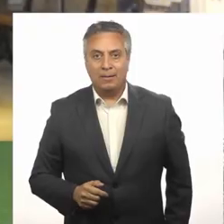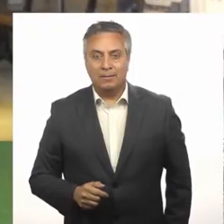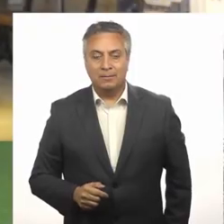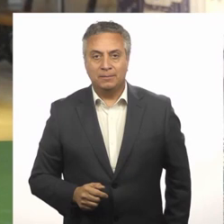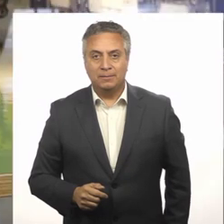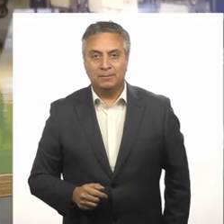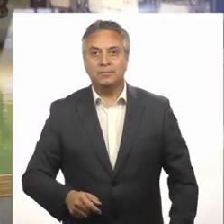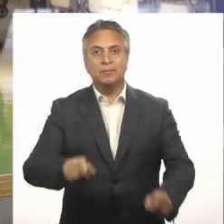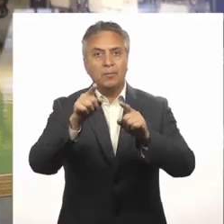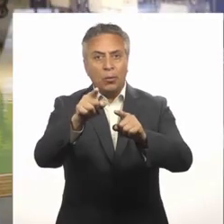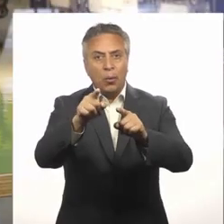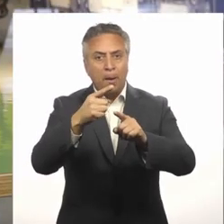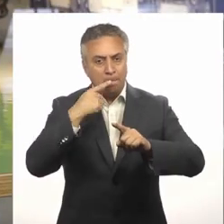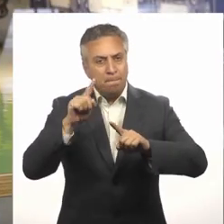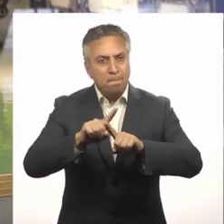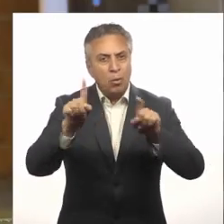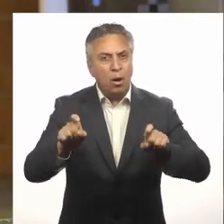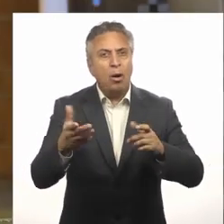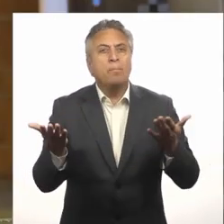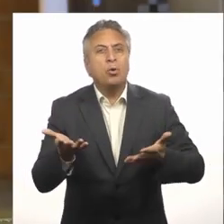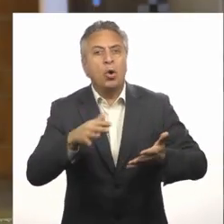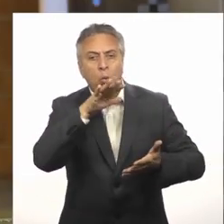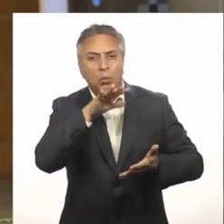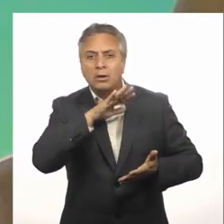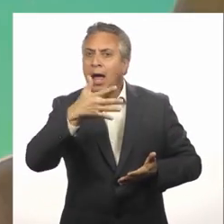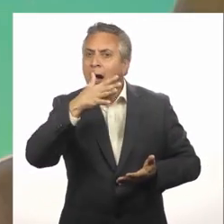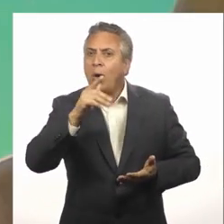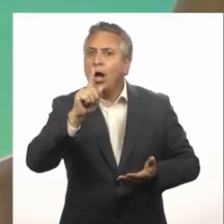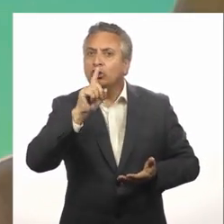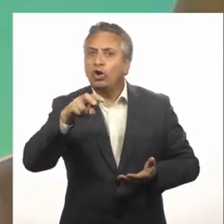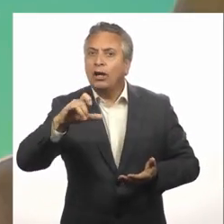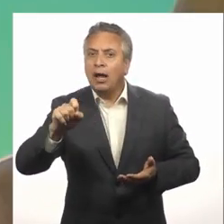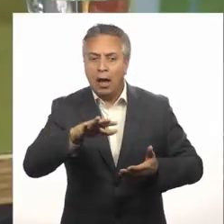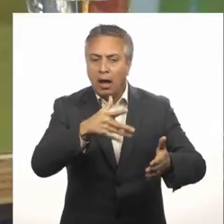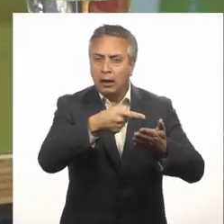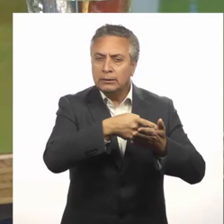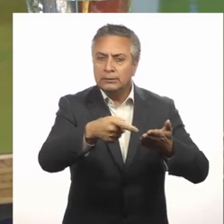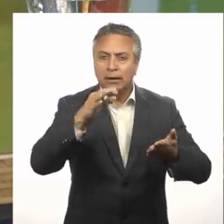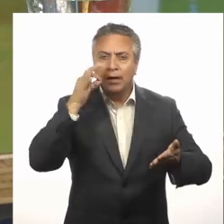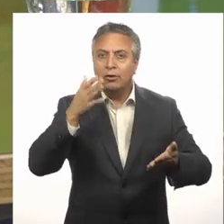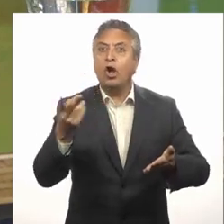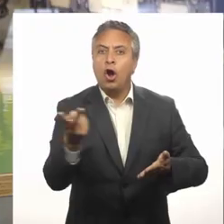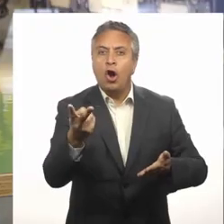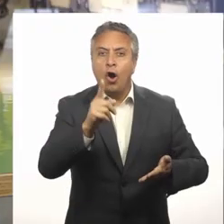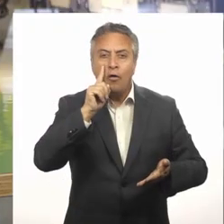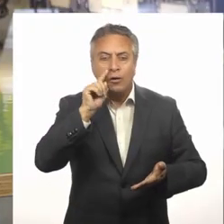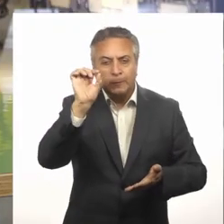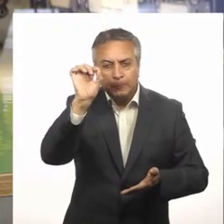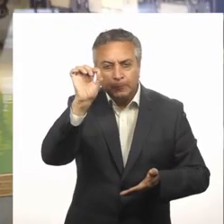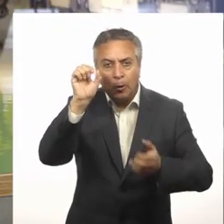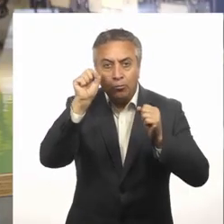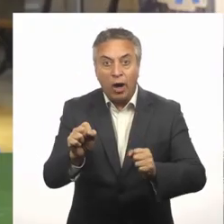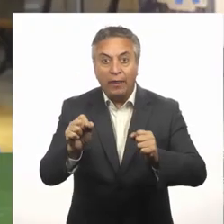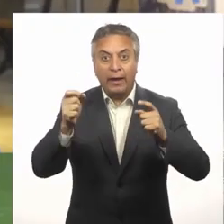Te estarás preguntando por qué estamos usando agua tónica y el destacador. Ambos poseen una molécula que es capaz de absorber energía